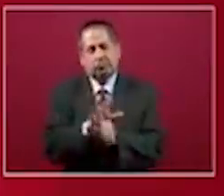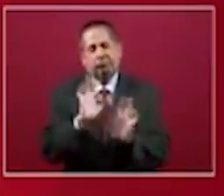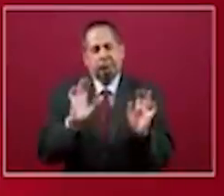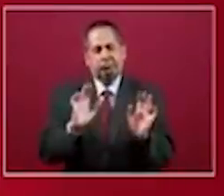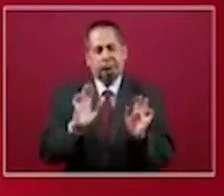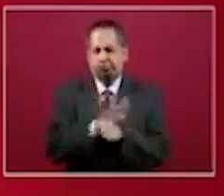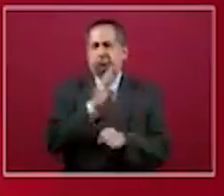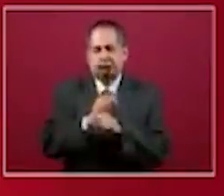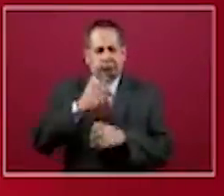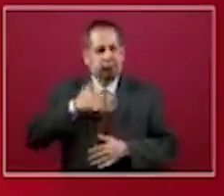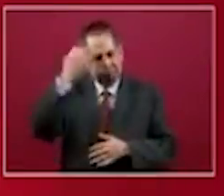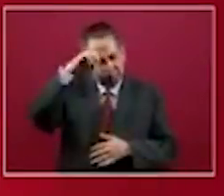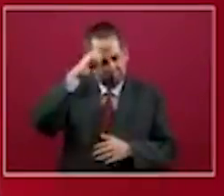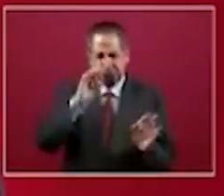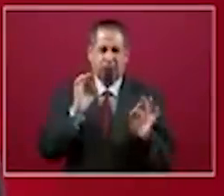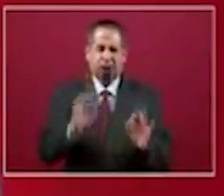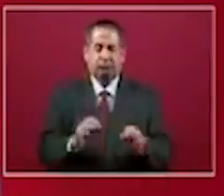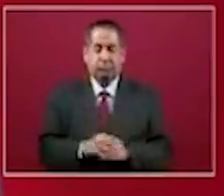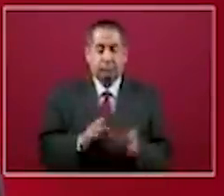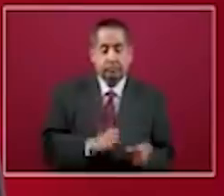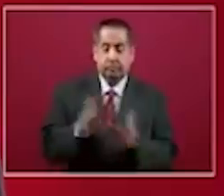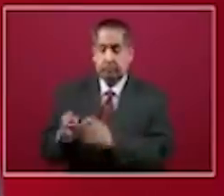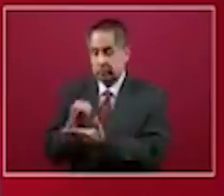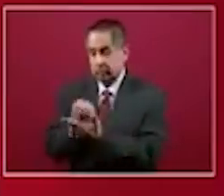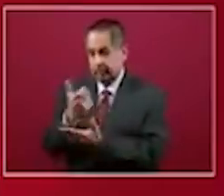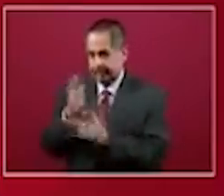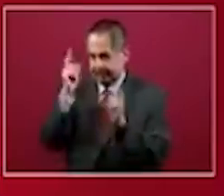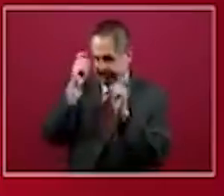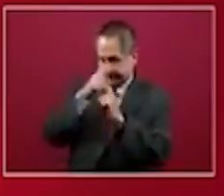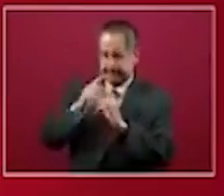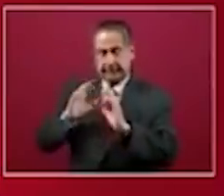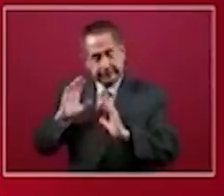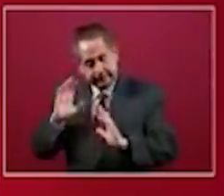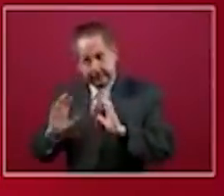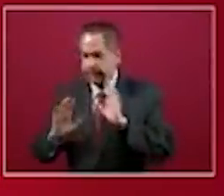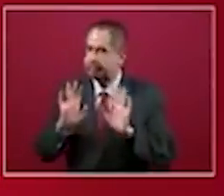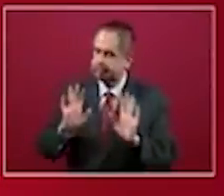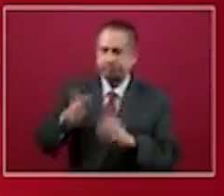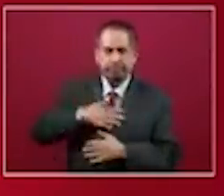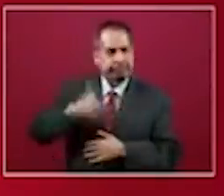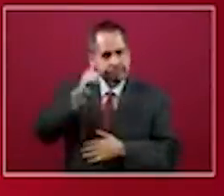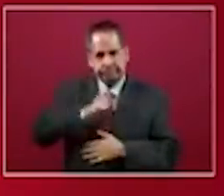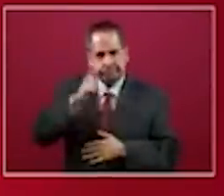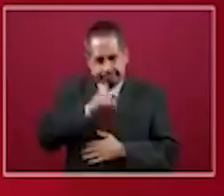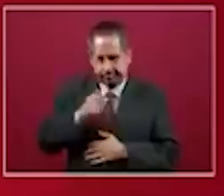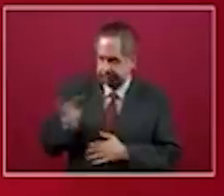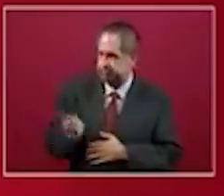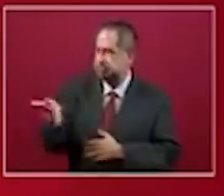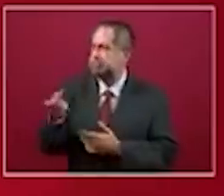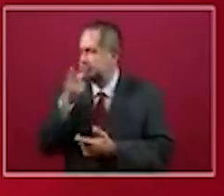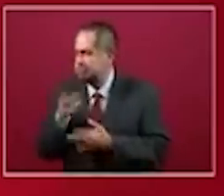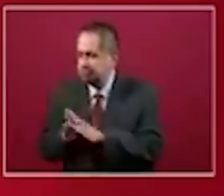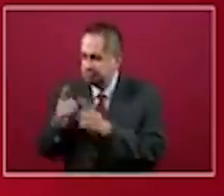suficiente de experiencia. En la parte económica, que es complicada, siempre les